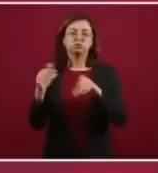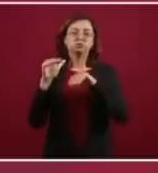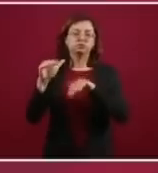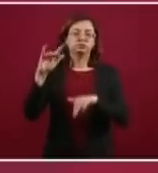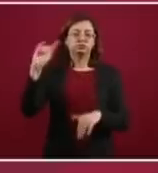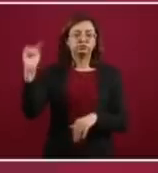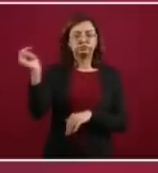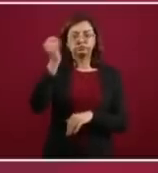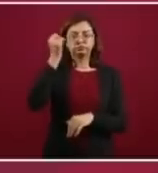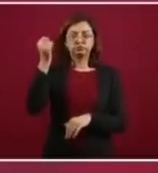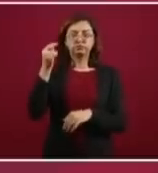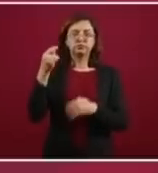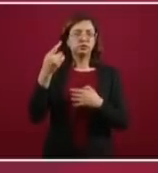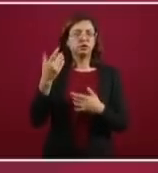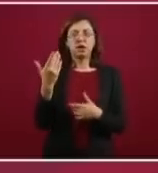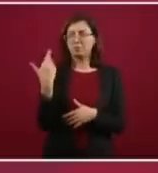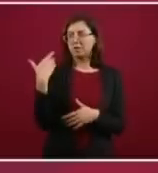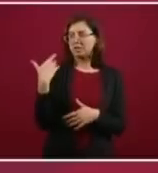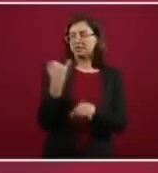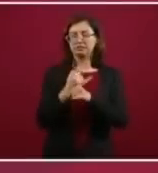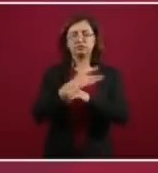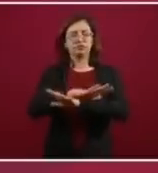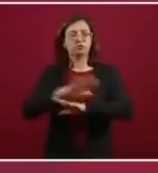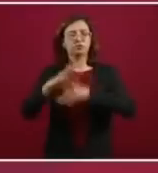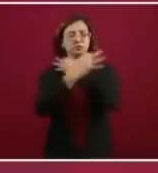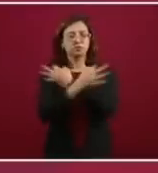Acaba de darse a conocer una información